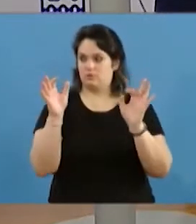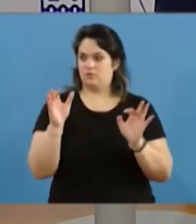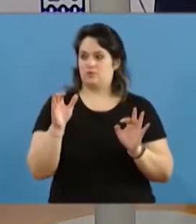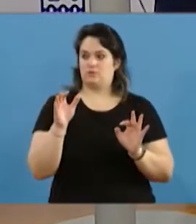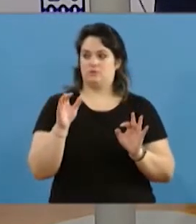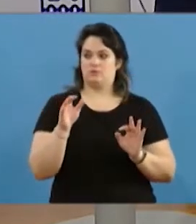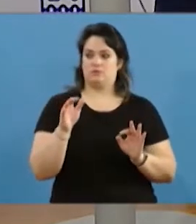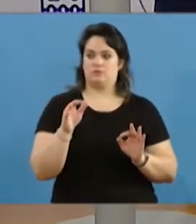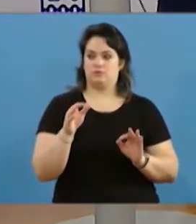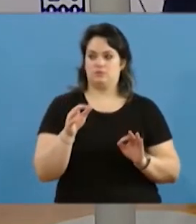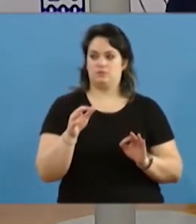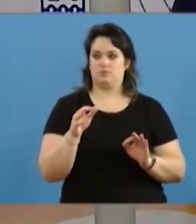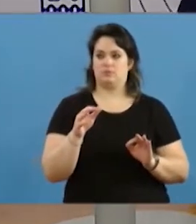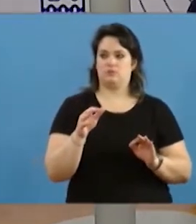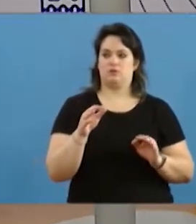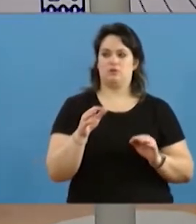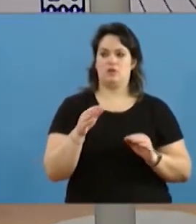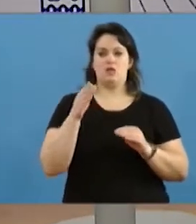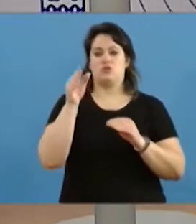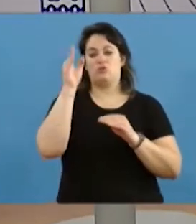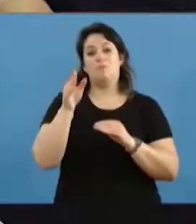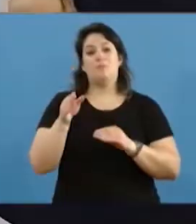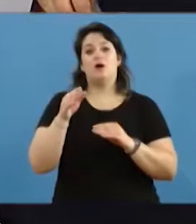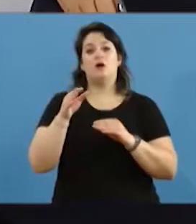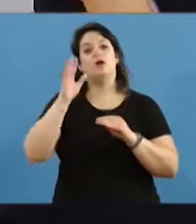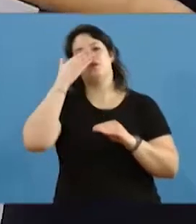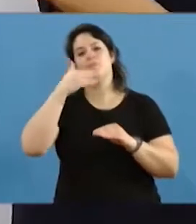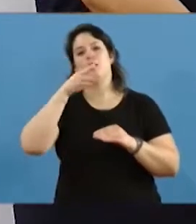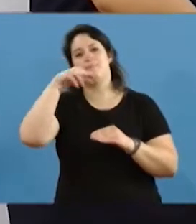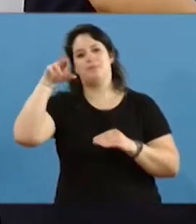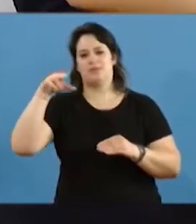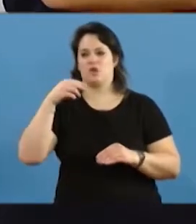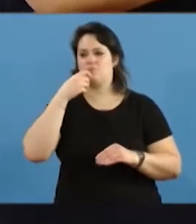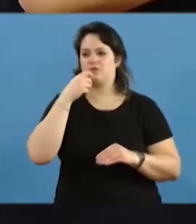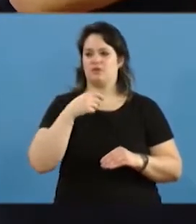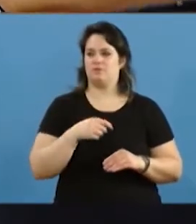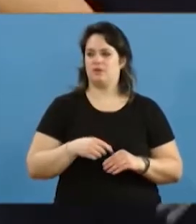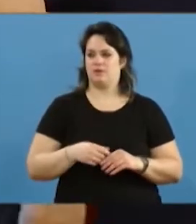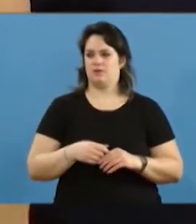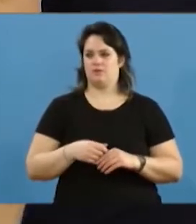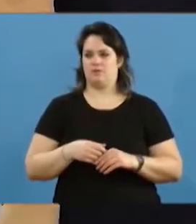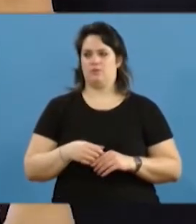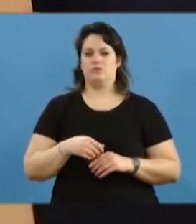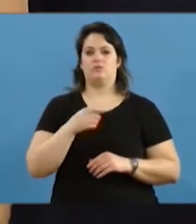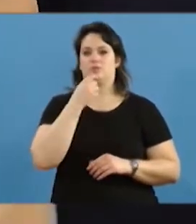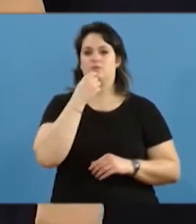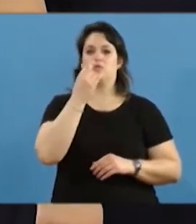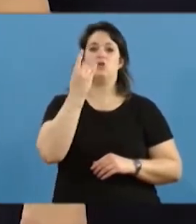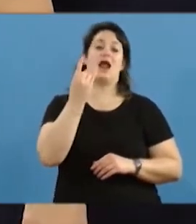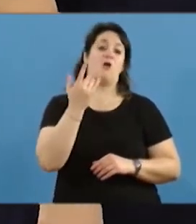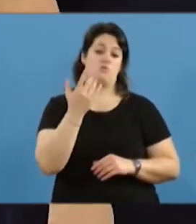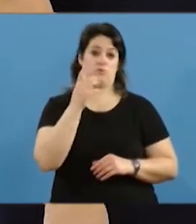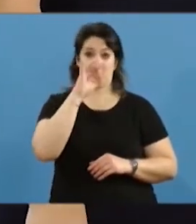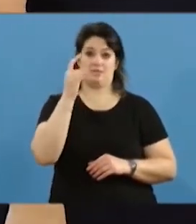Marco, lo mido. Marco y lo pinto. Por ejemplo, vamos a ver la letra U. La